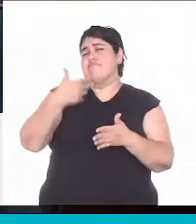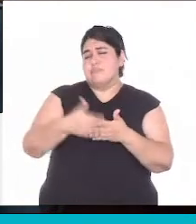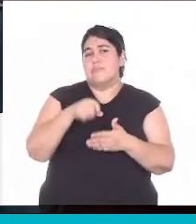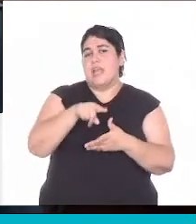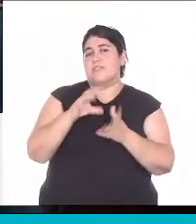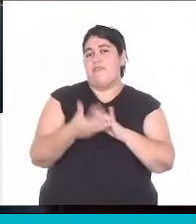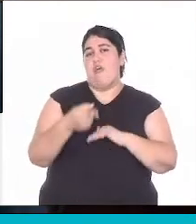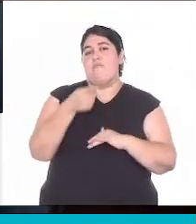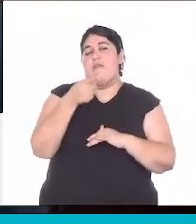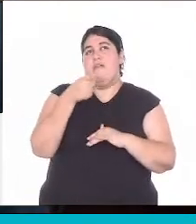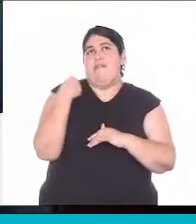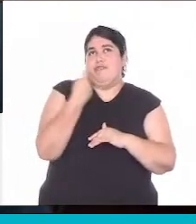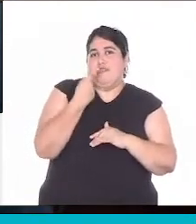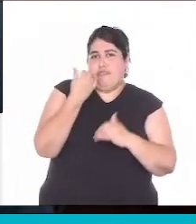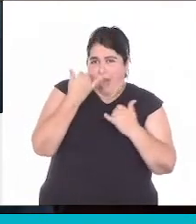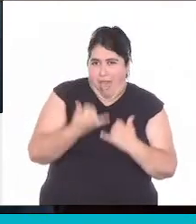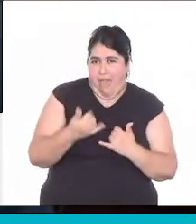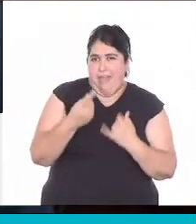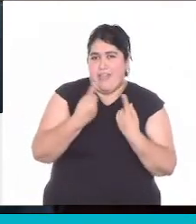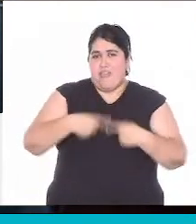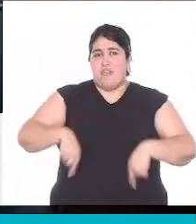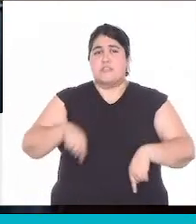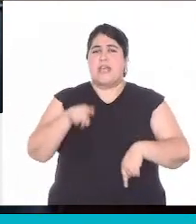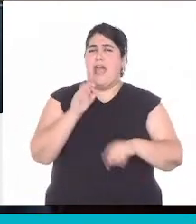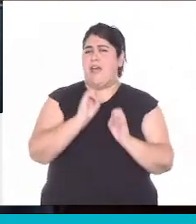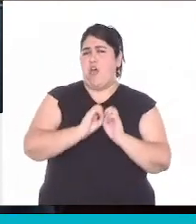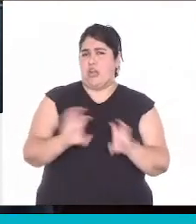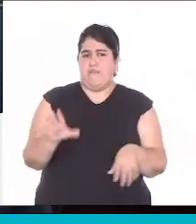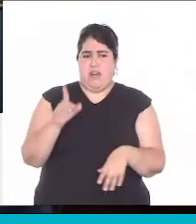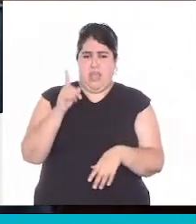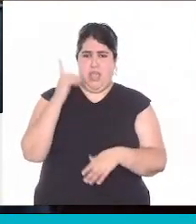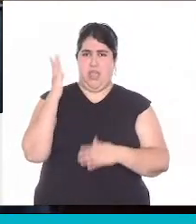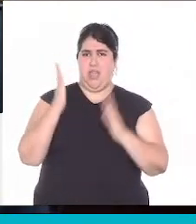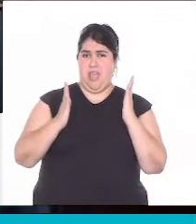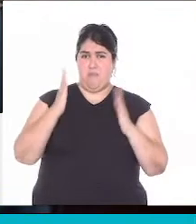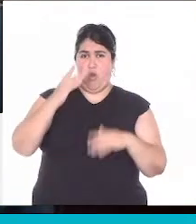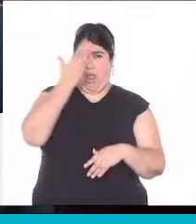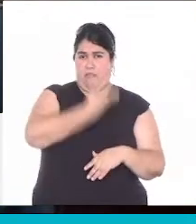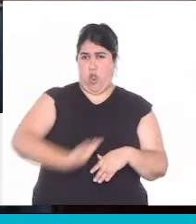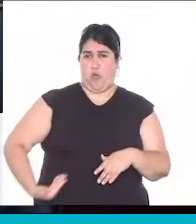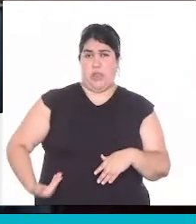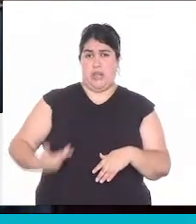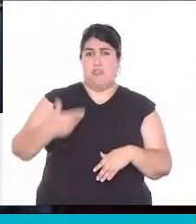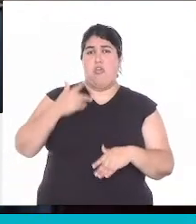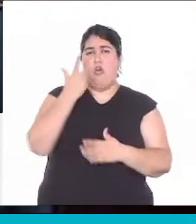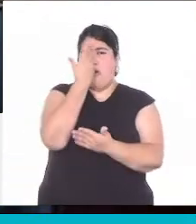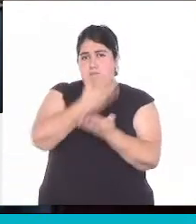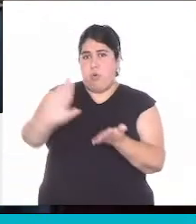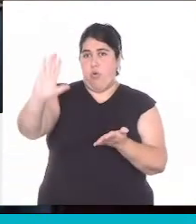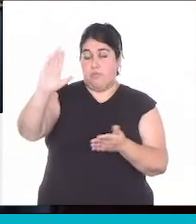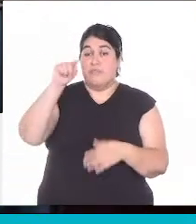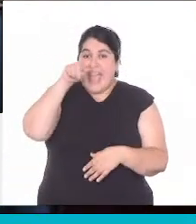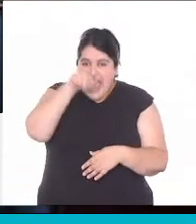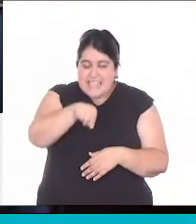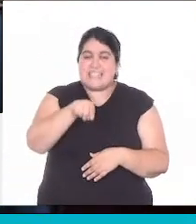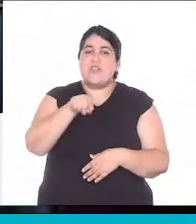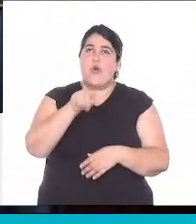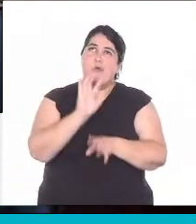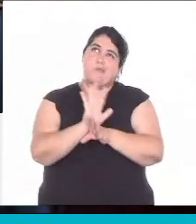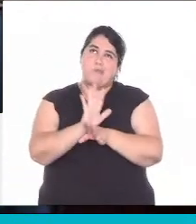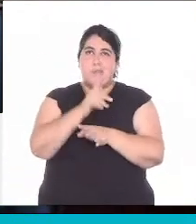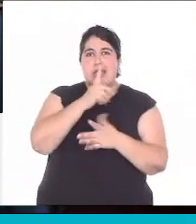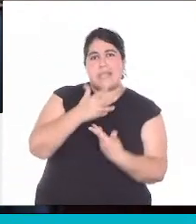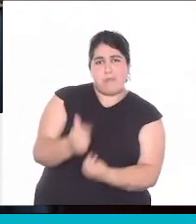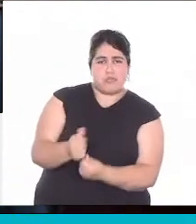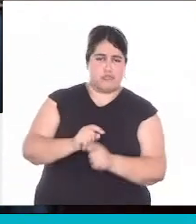después hayamos tenido el terrible golpe que tuvimos con el golpe de Estado, sin que eso significa estar justificándolo, pero me